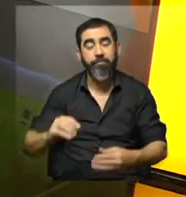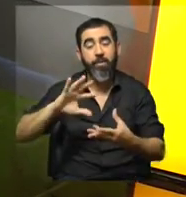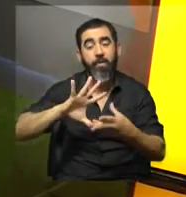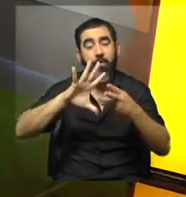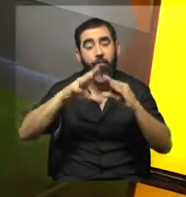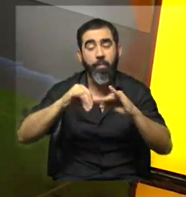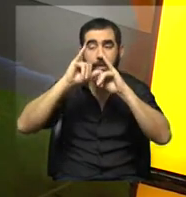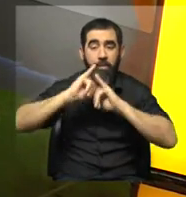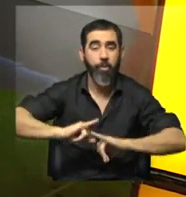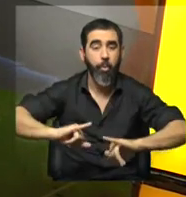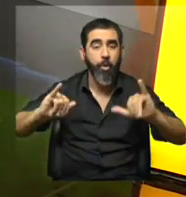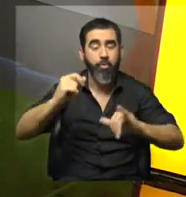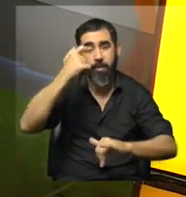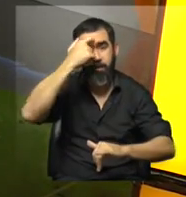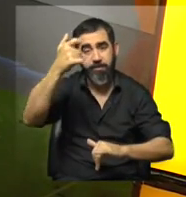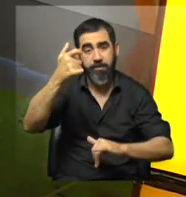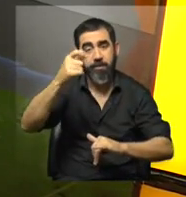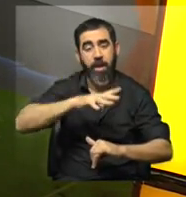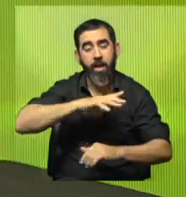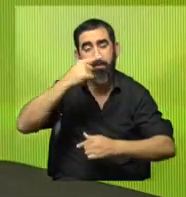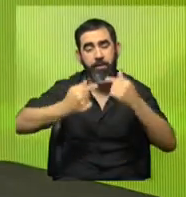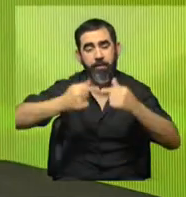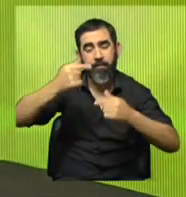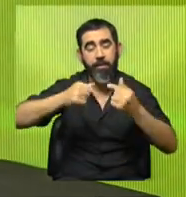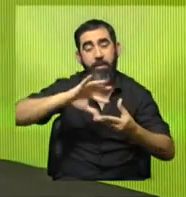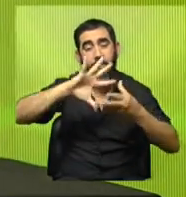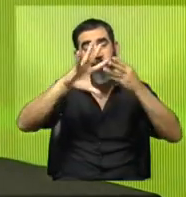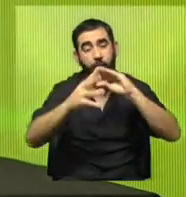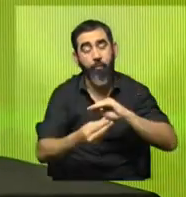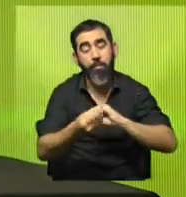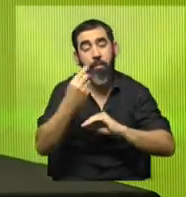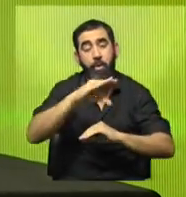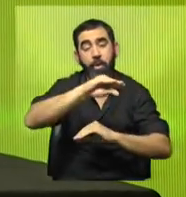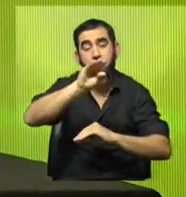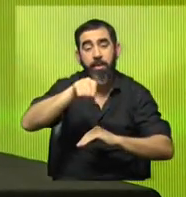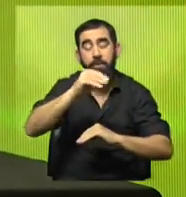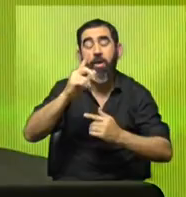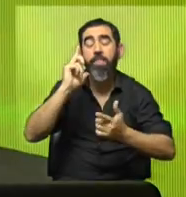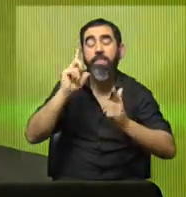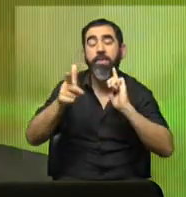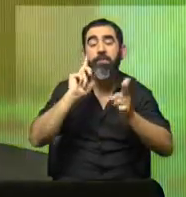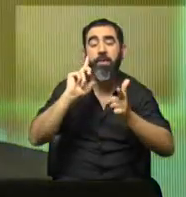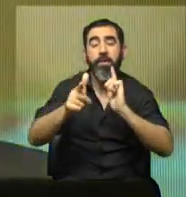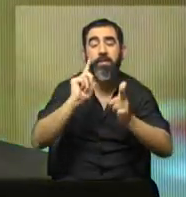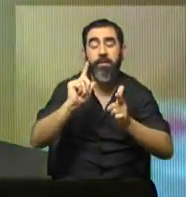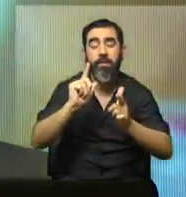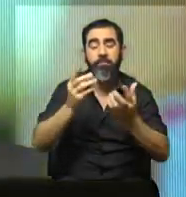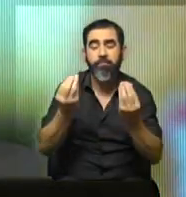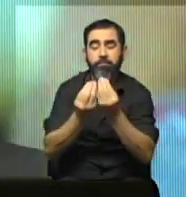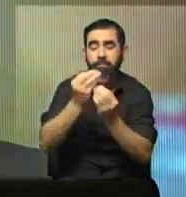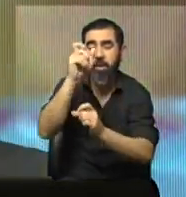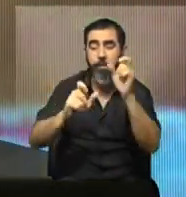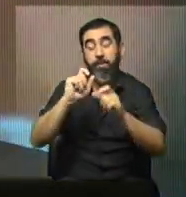la ciencia. Entonces, hay diferentes maneras, pero pensamos que los títeres es una manera divertida de llegar a gran cantidad de